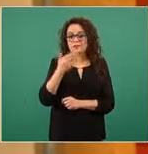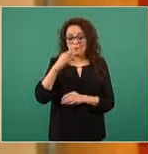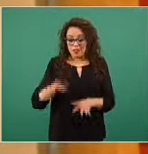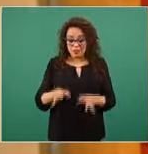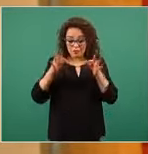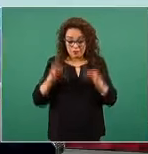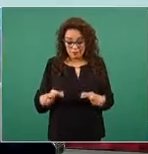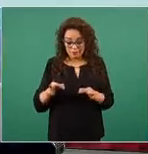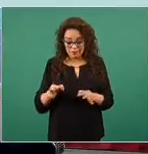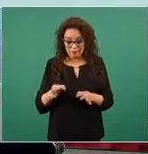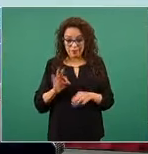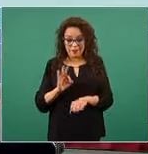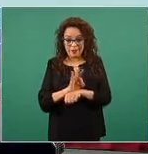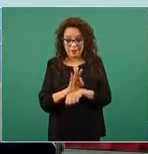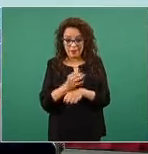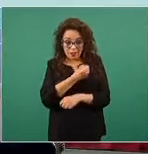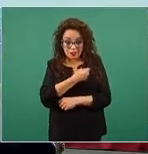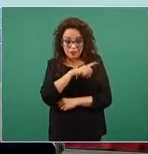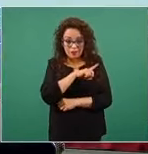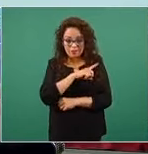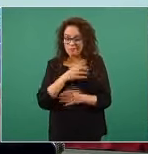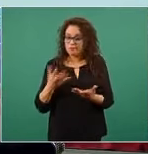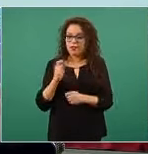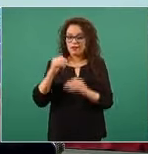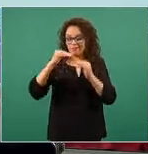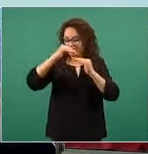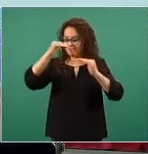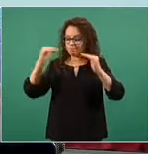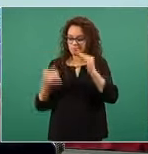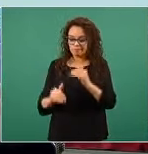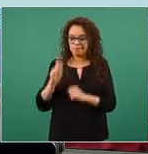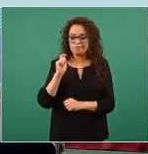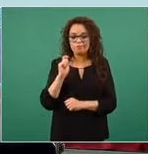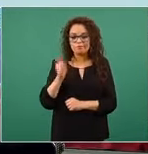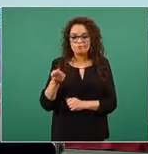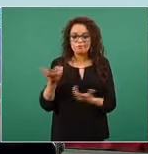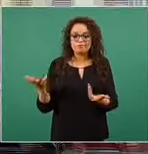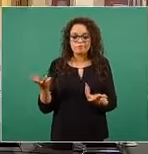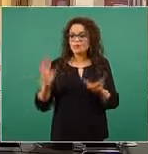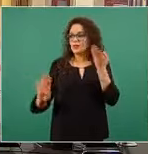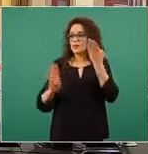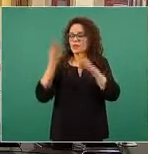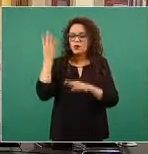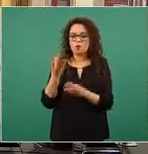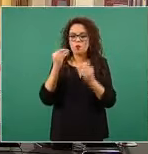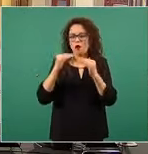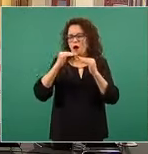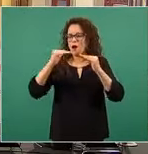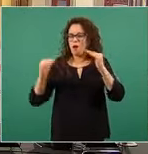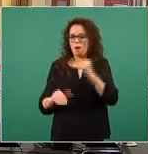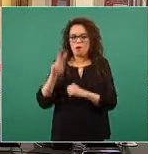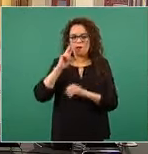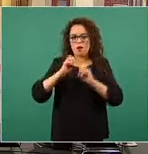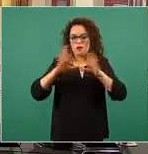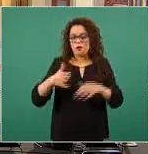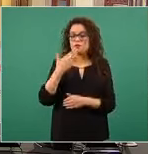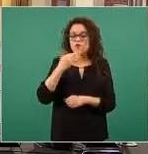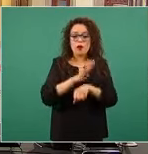una enorme desigualdad de distribución de la riqueza mundial que desfavorece a